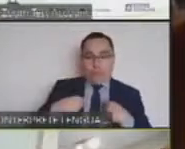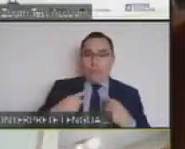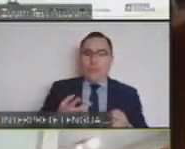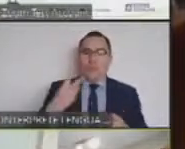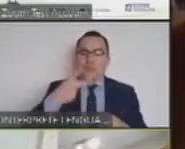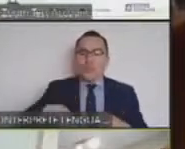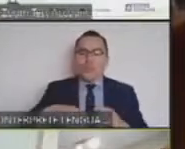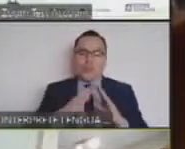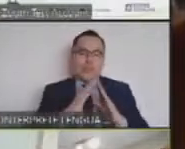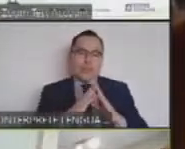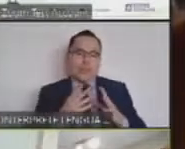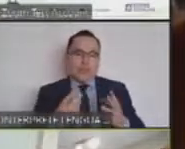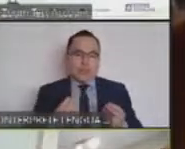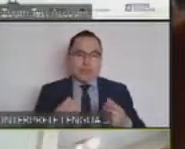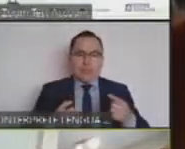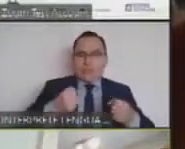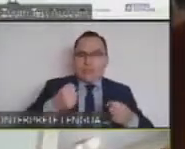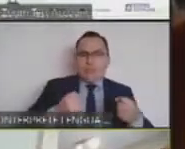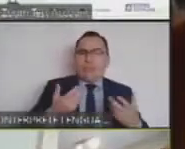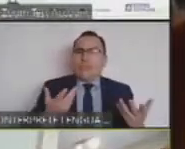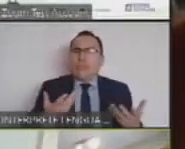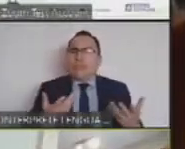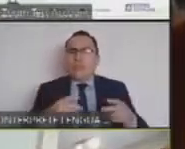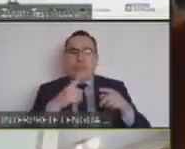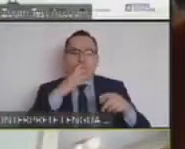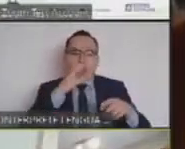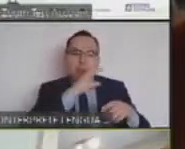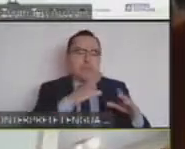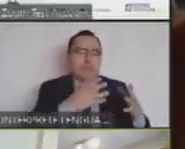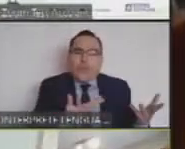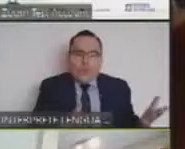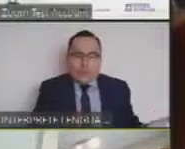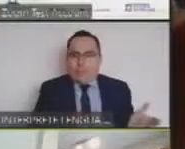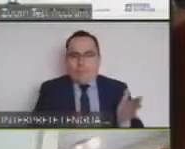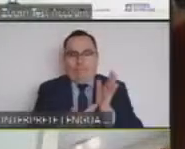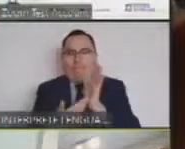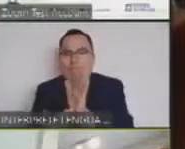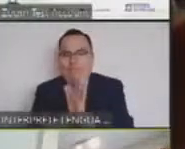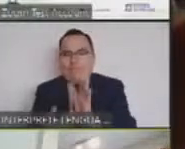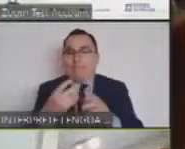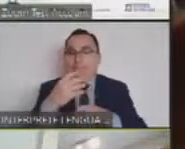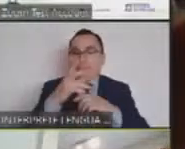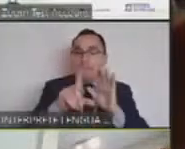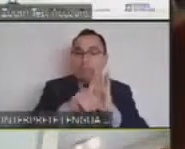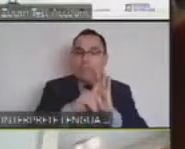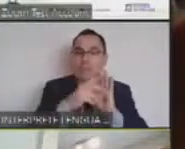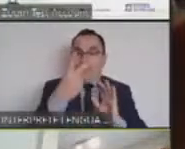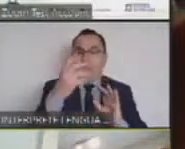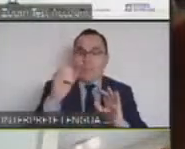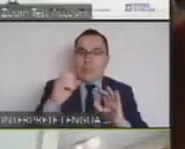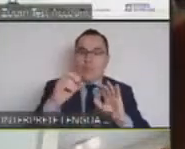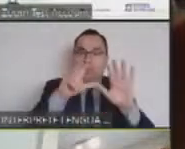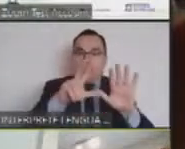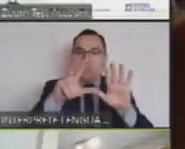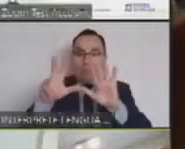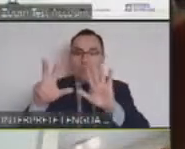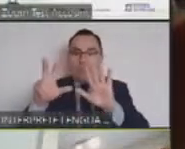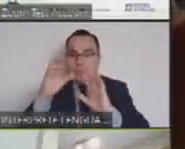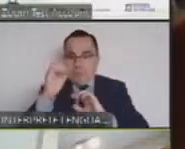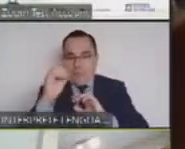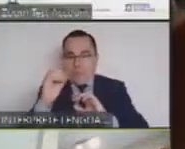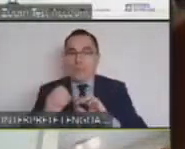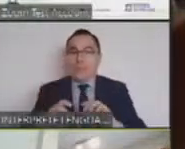Es un avance también importante, deriva la ley 20.880 sobre probidad en la función